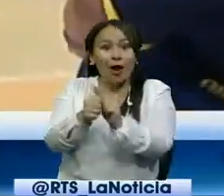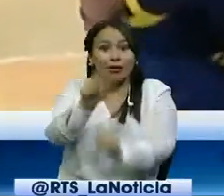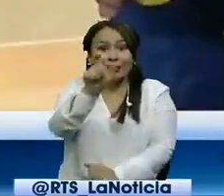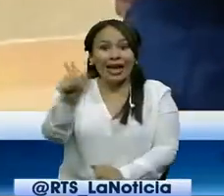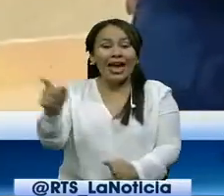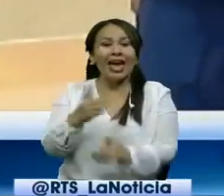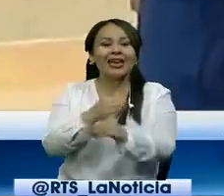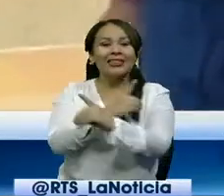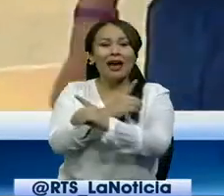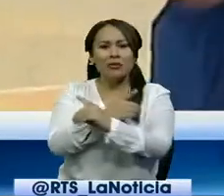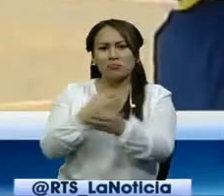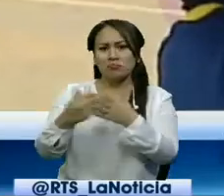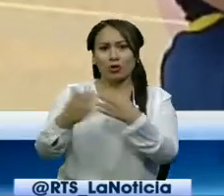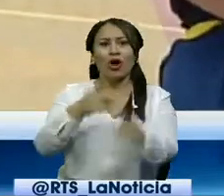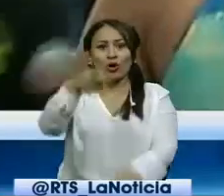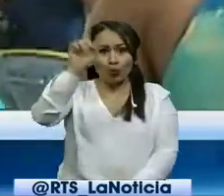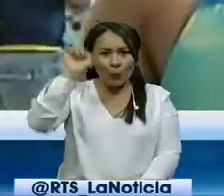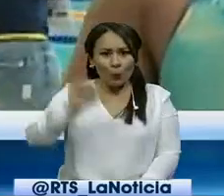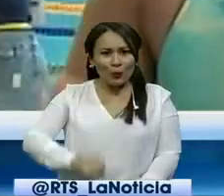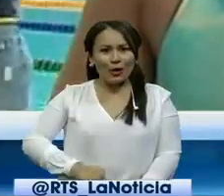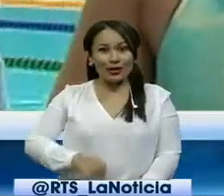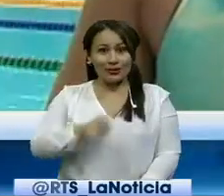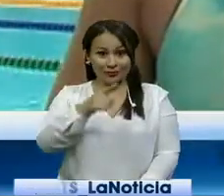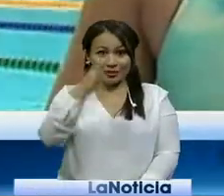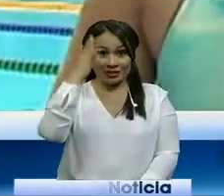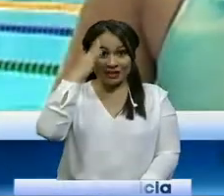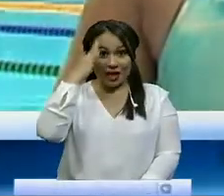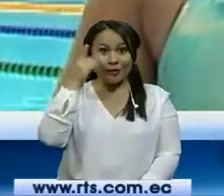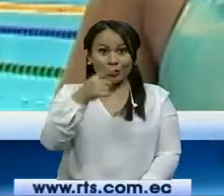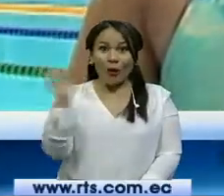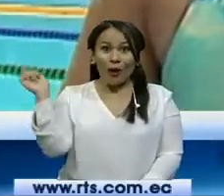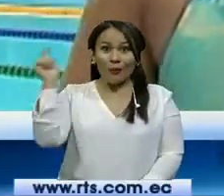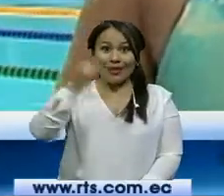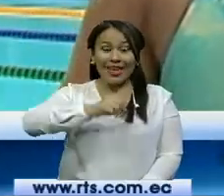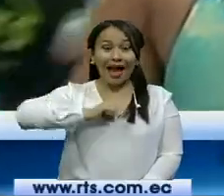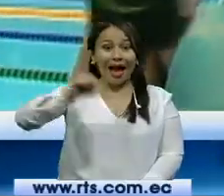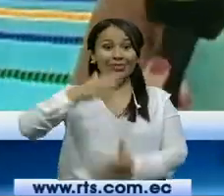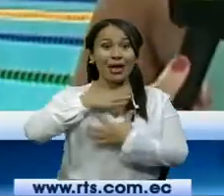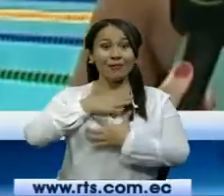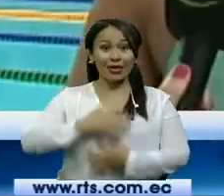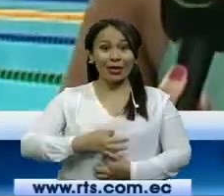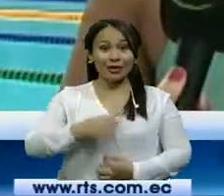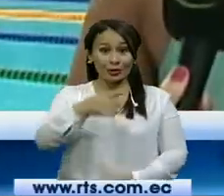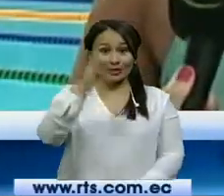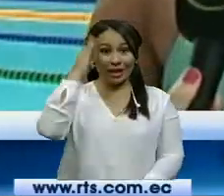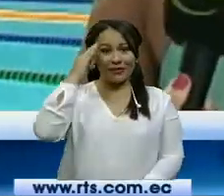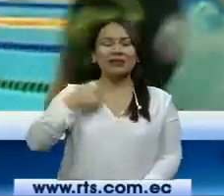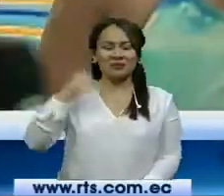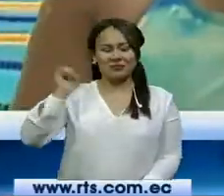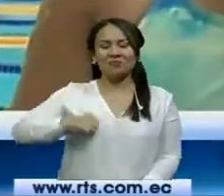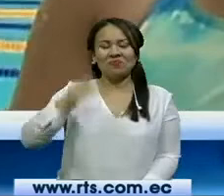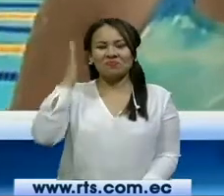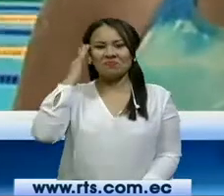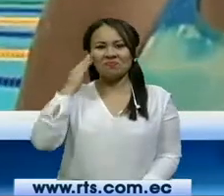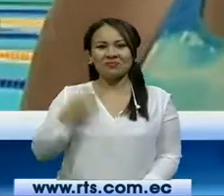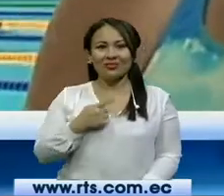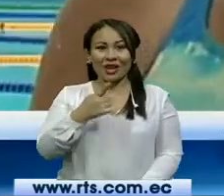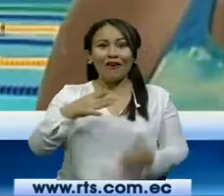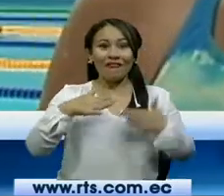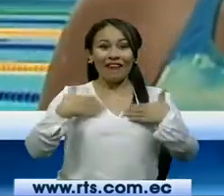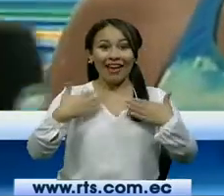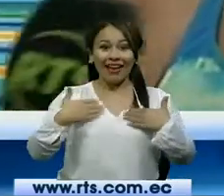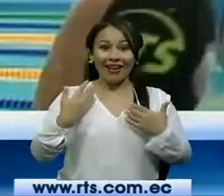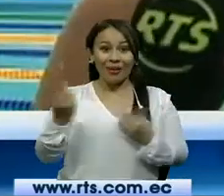grito de guerra: tú puedes. ¿Tú sabías que ibas a ganar una medalla para Ecuador? Sí. ¿Y qué pensaste al inicio de